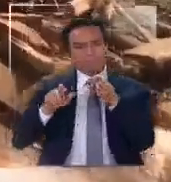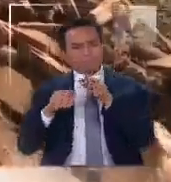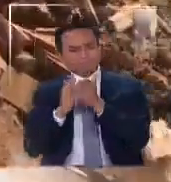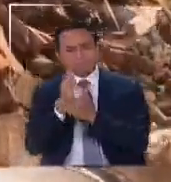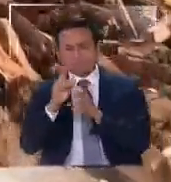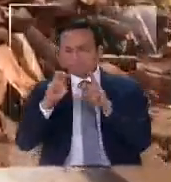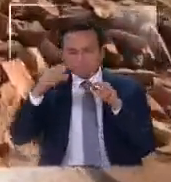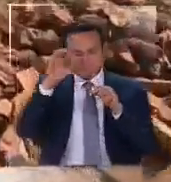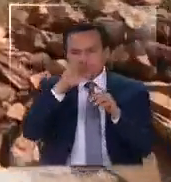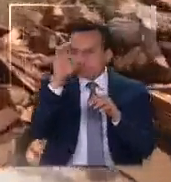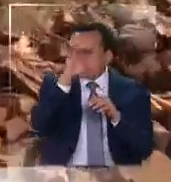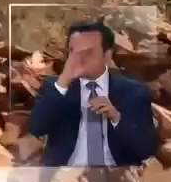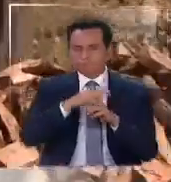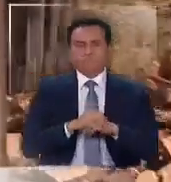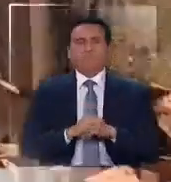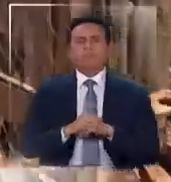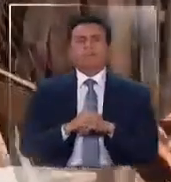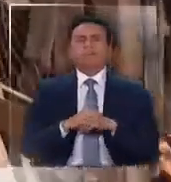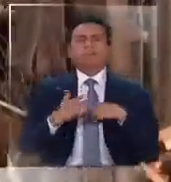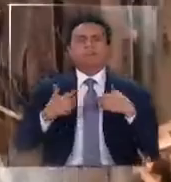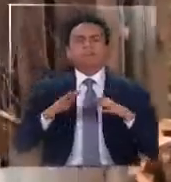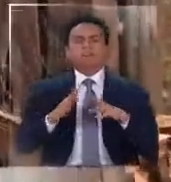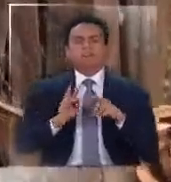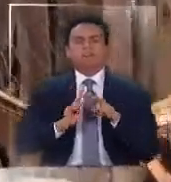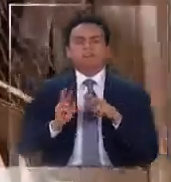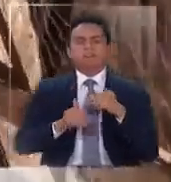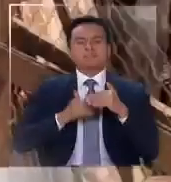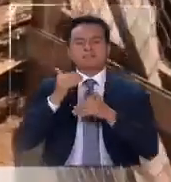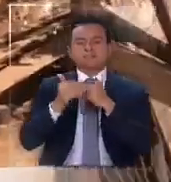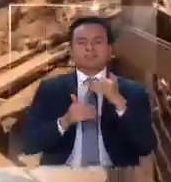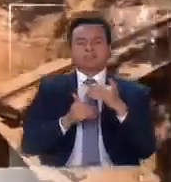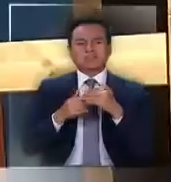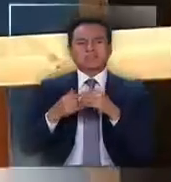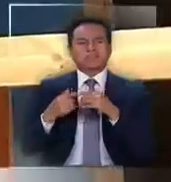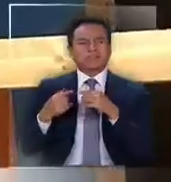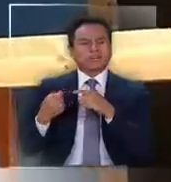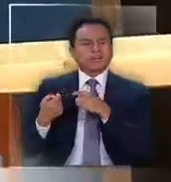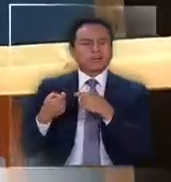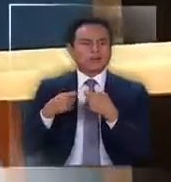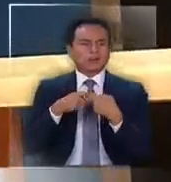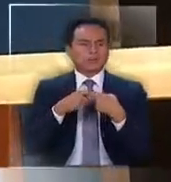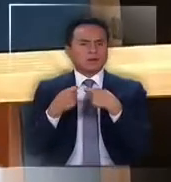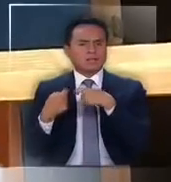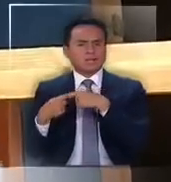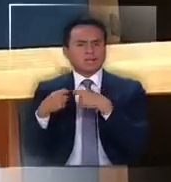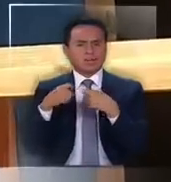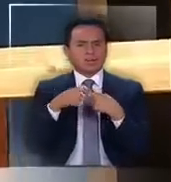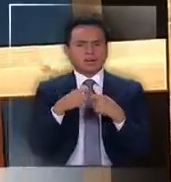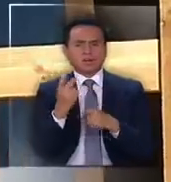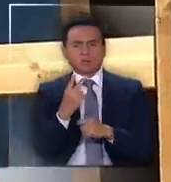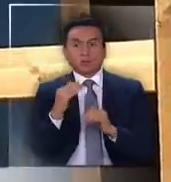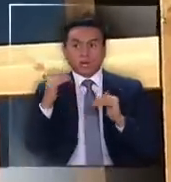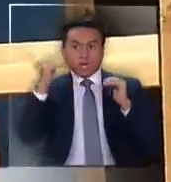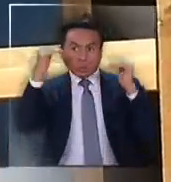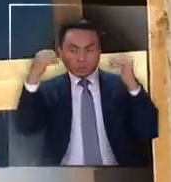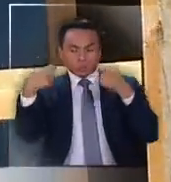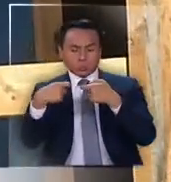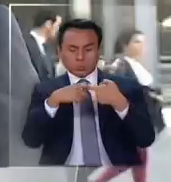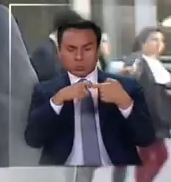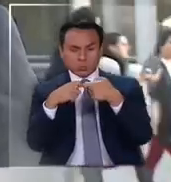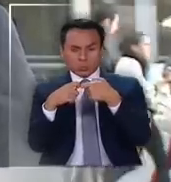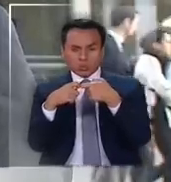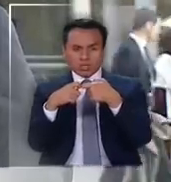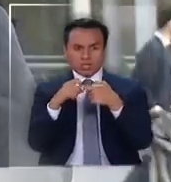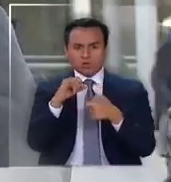búsqueda incesante. Se desarrolla la pelea esta entre ambos adultos, en la